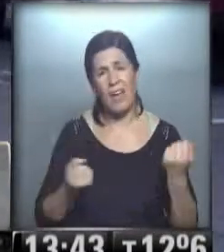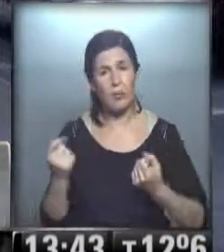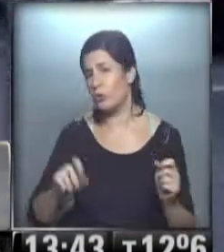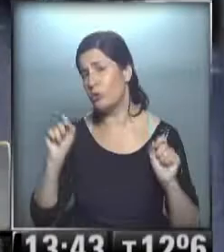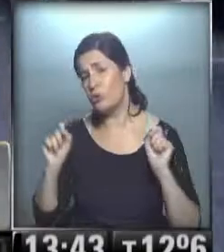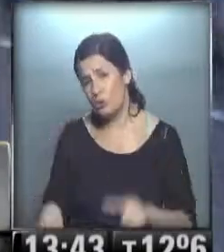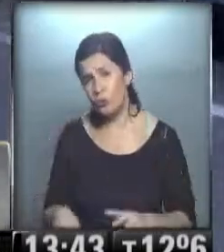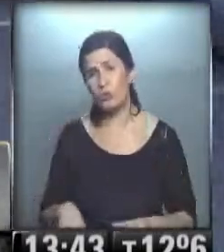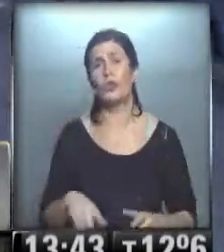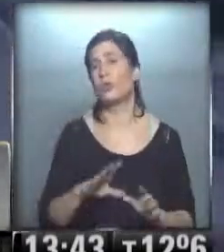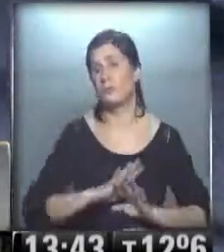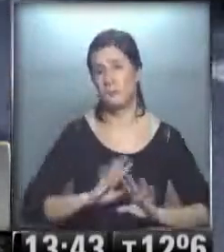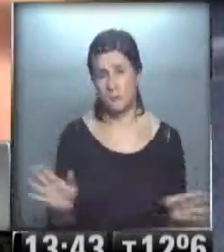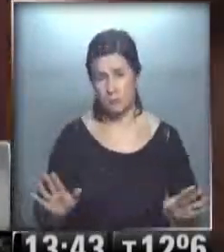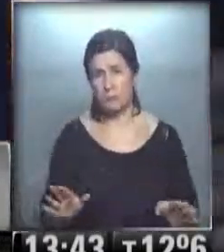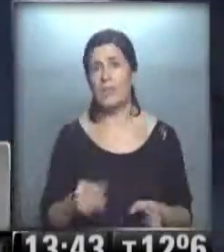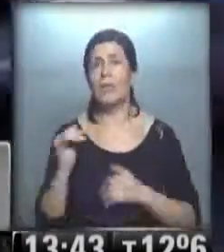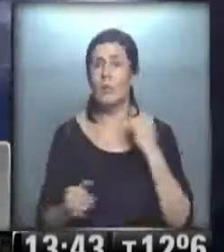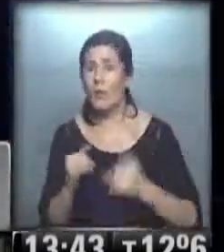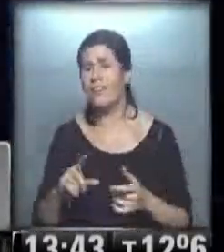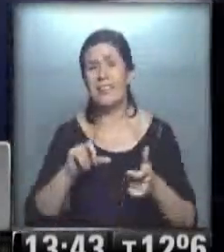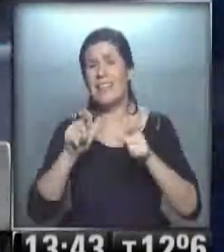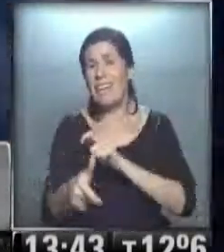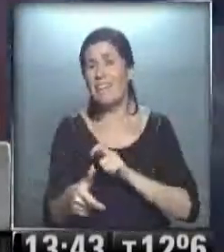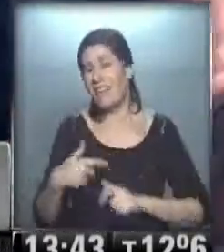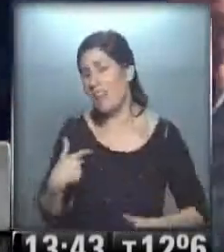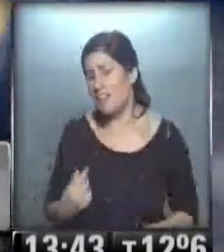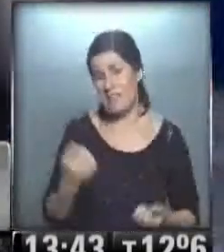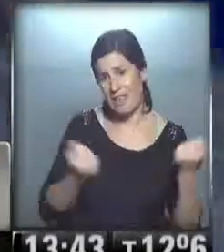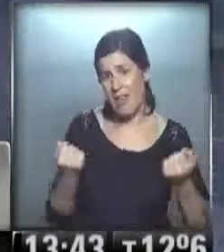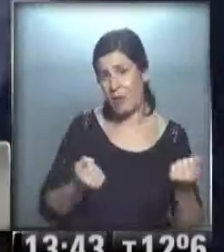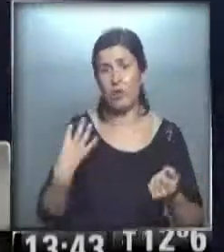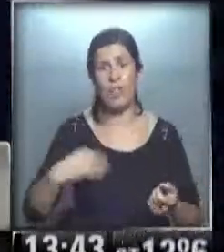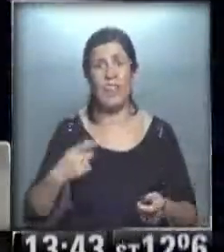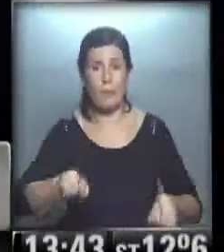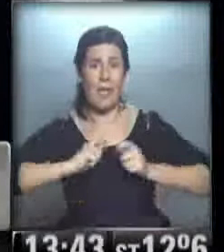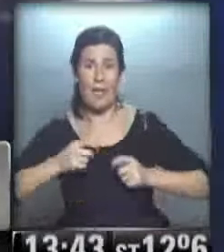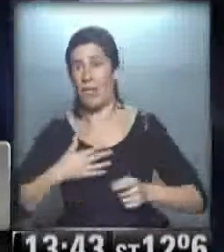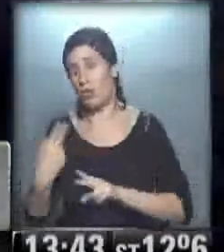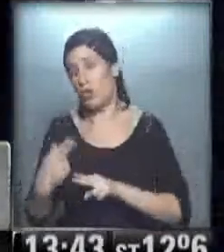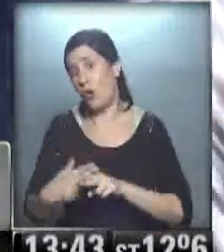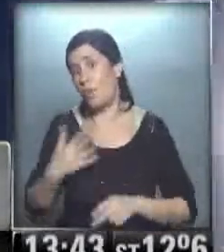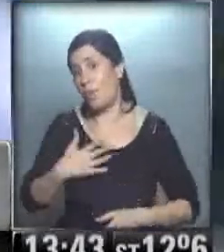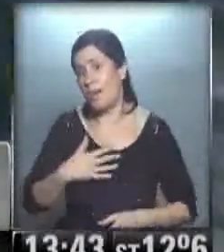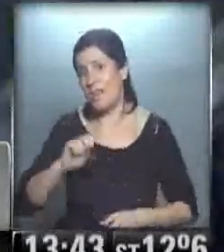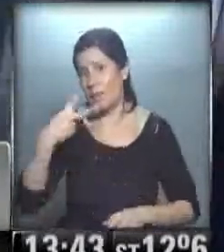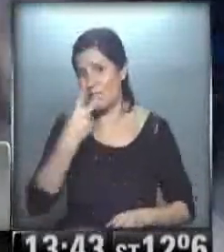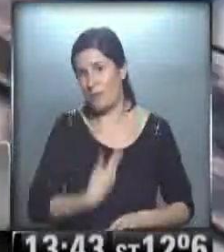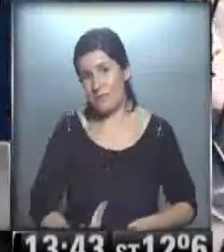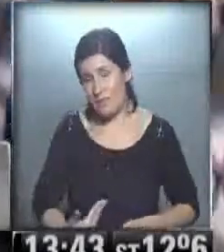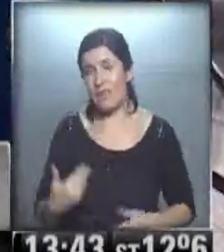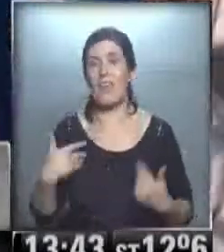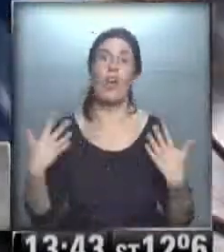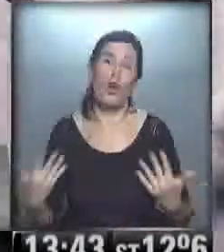del vehículo. Y además dice que dado que el trámite de transferencia tiene por objeto poner el automóvil a nombre de Amado Boudou, resulta obvio que